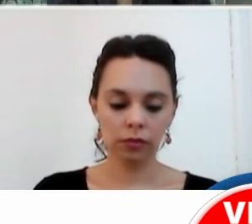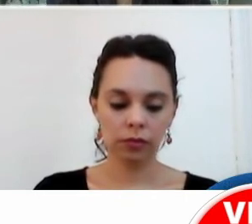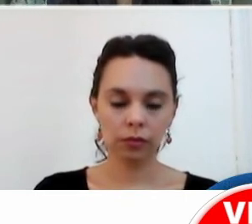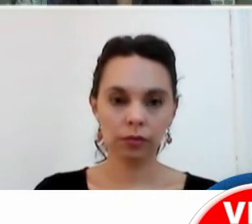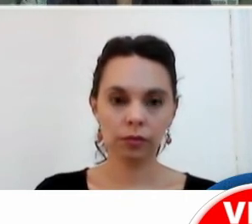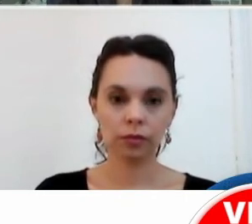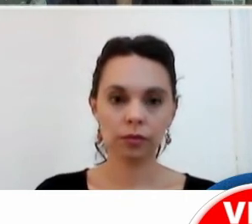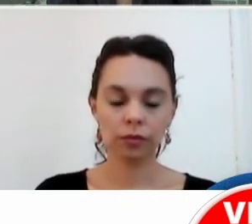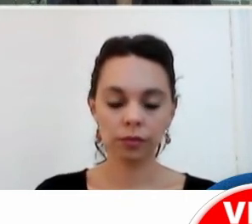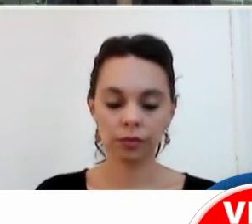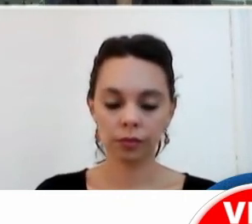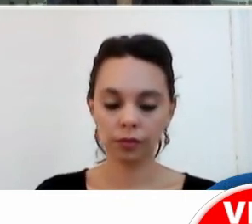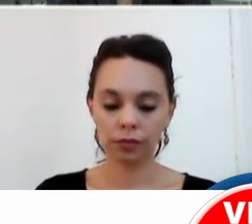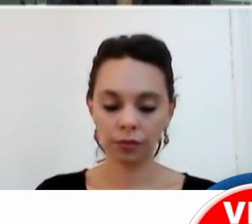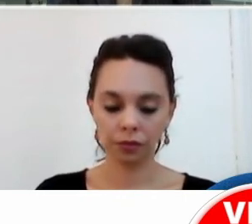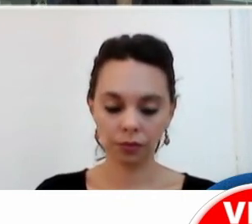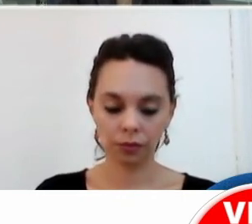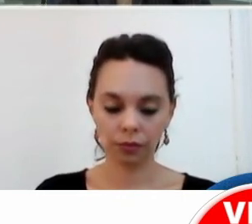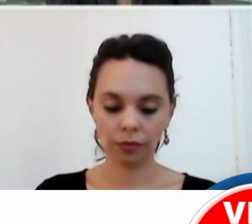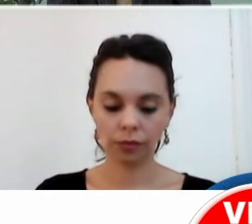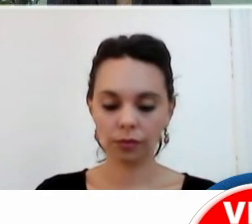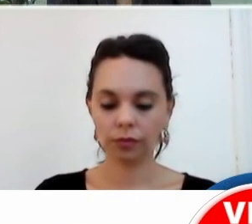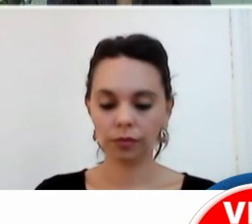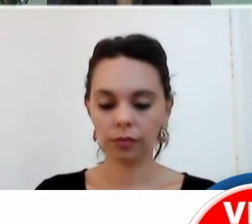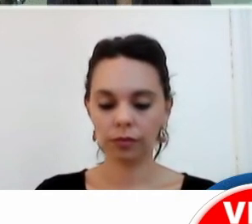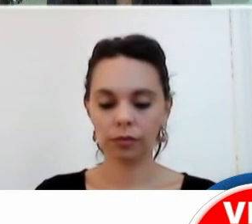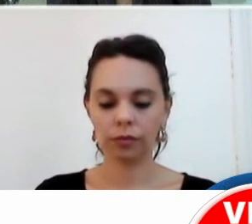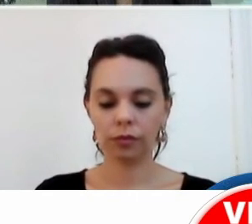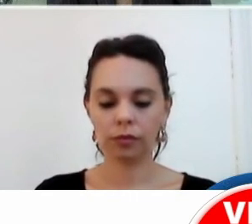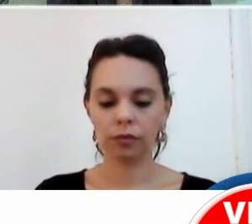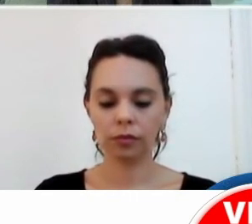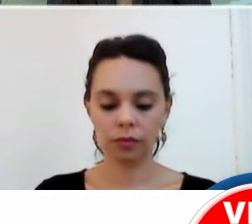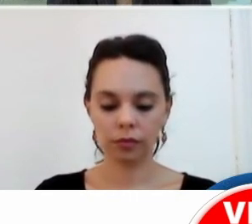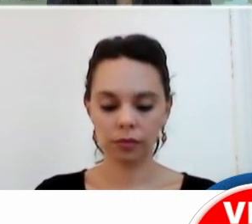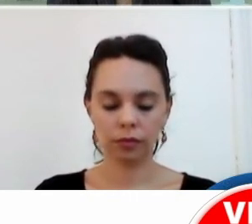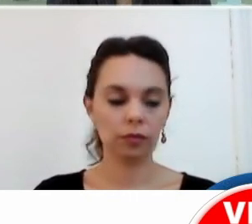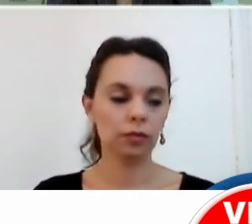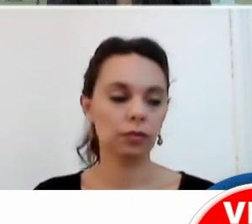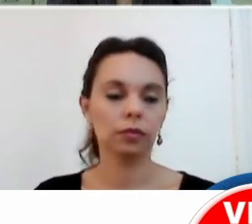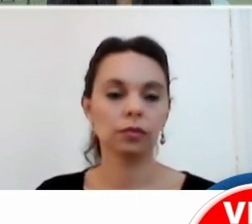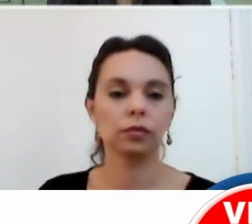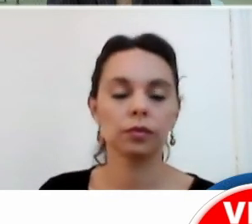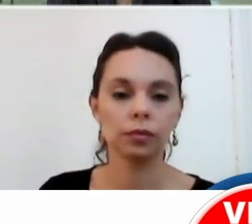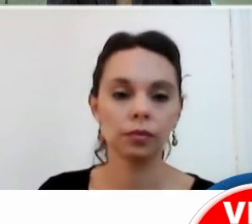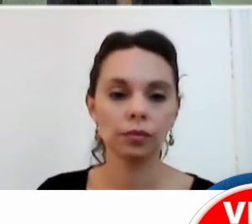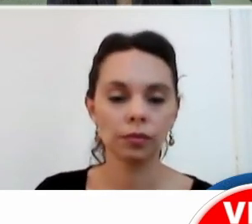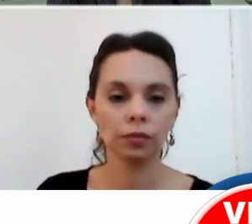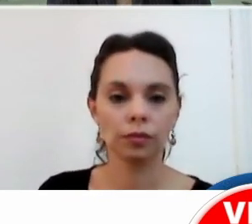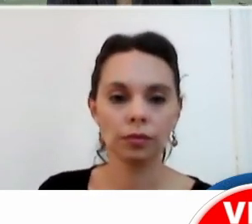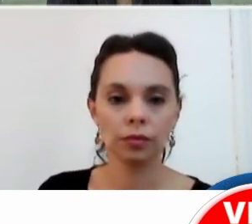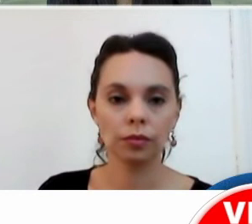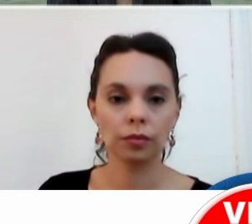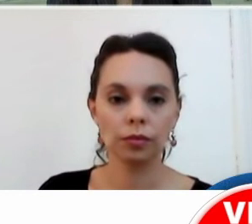todas las cosas que hay que resolver, porque se viene de muy de atrás. Pero los organismos multilaterales decían